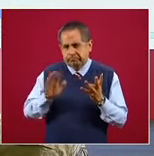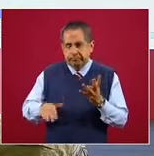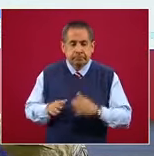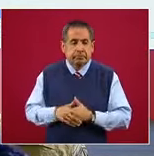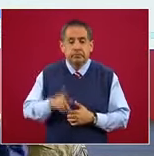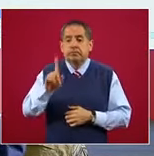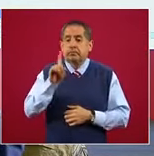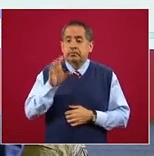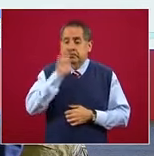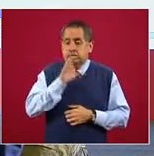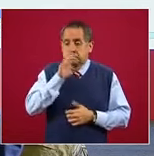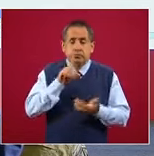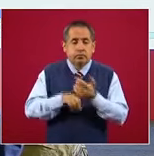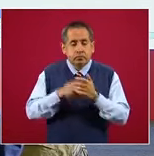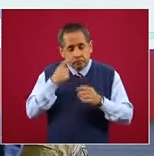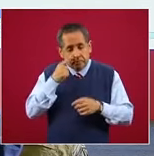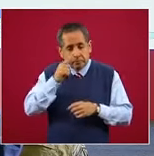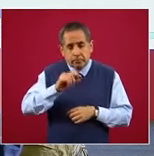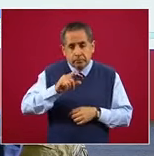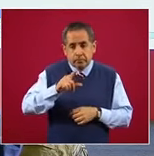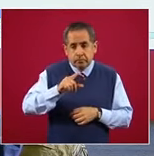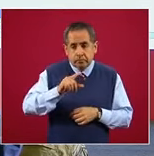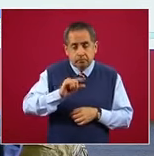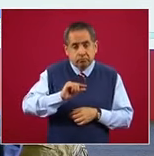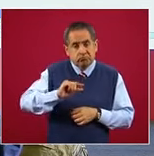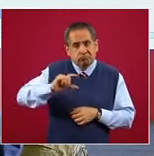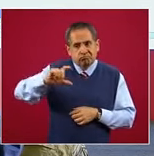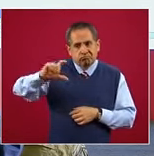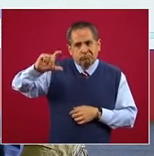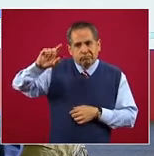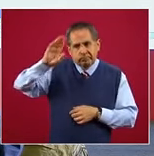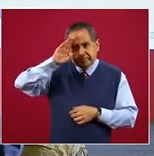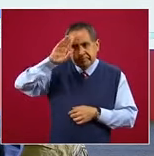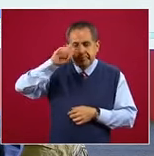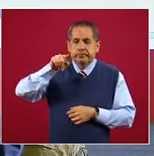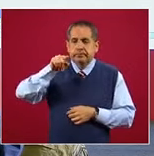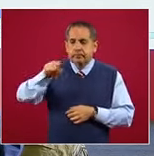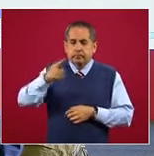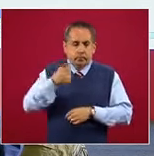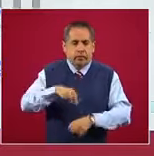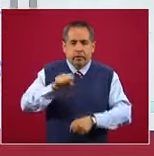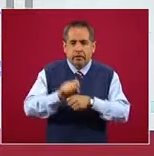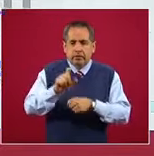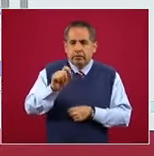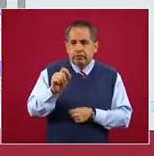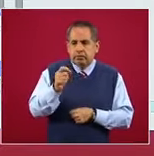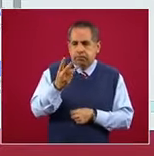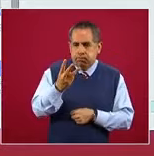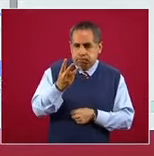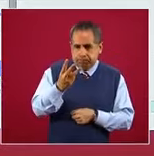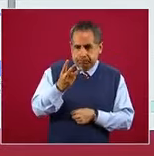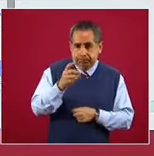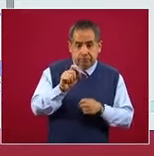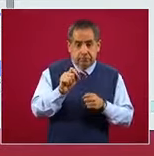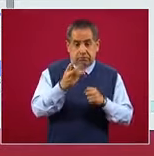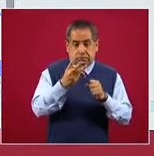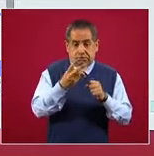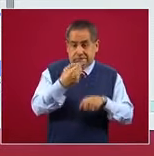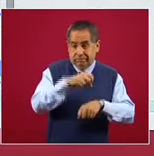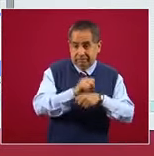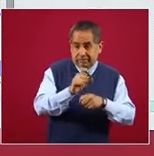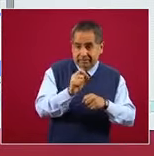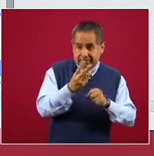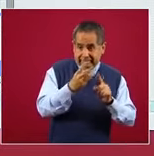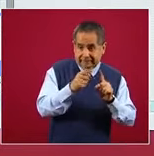En Aguascalientes lo que vemos es una tendencia a la alza hasta llegar a la semana 23 y desde la semana